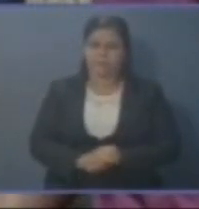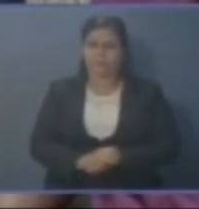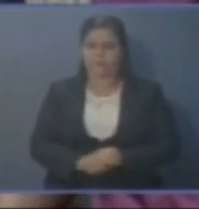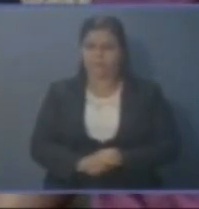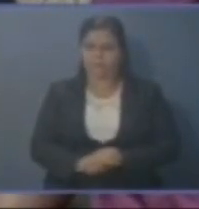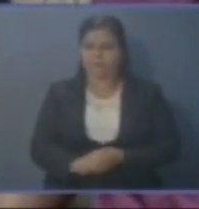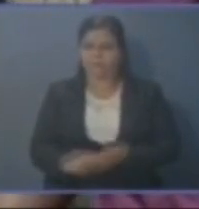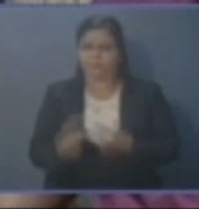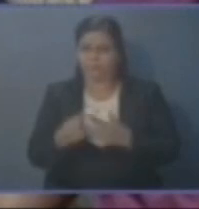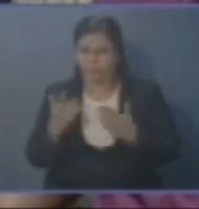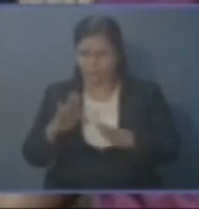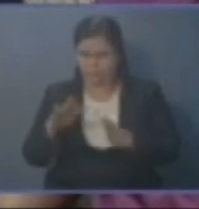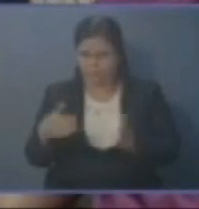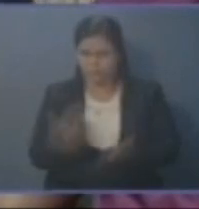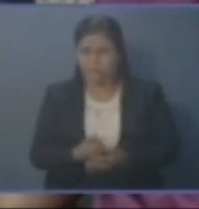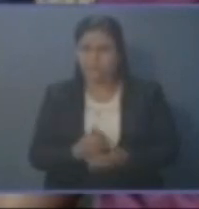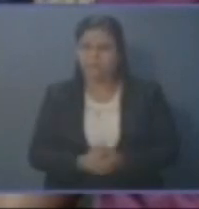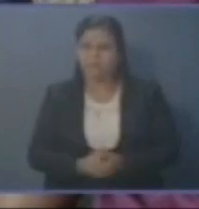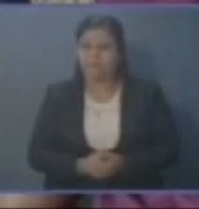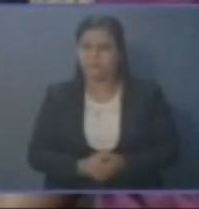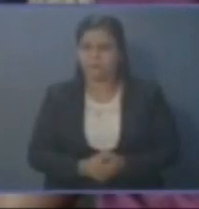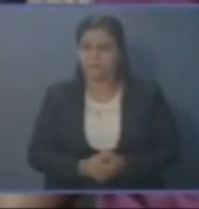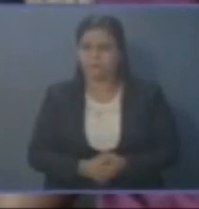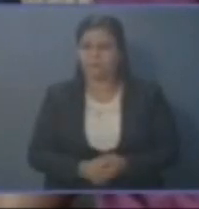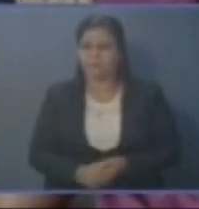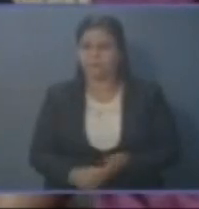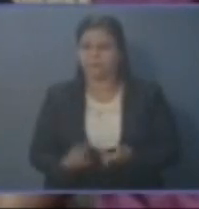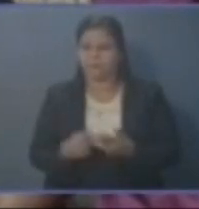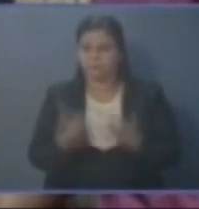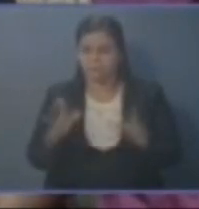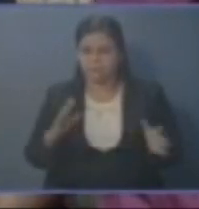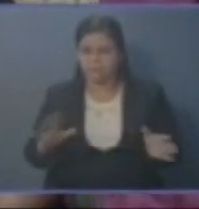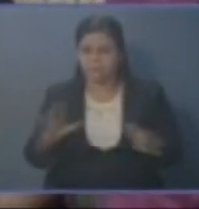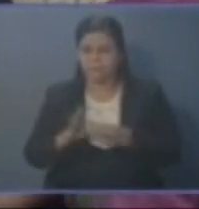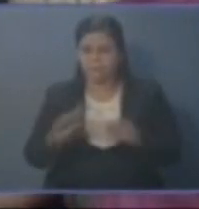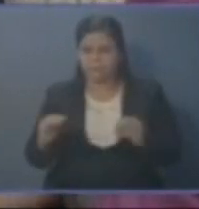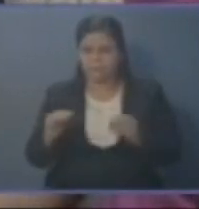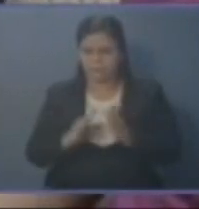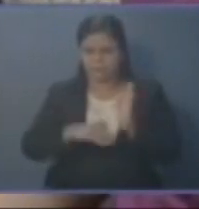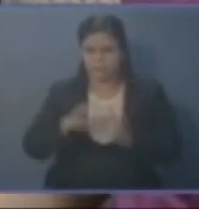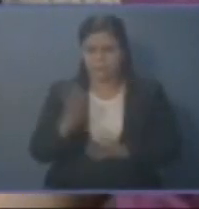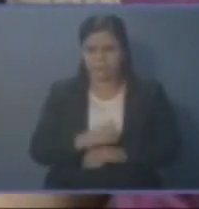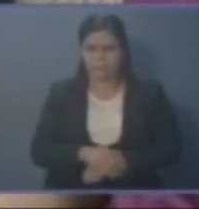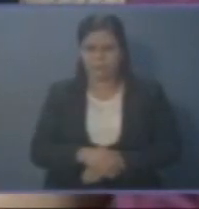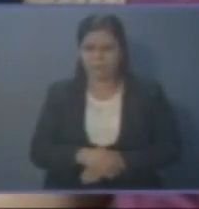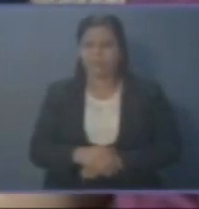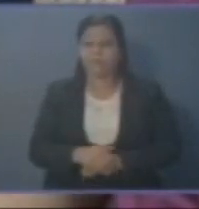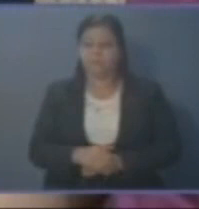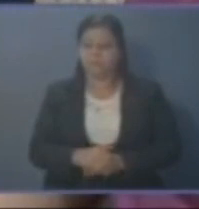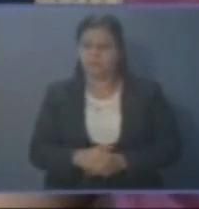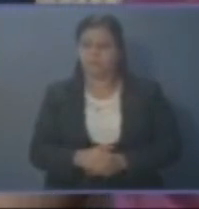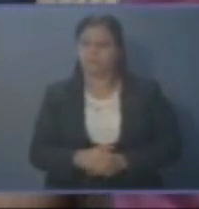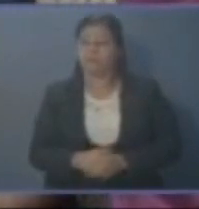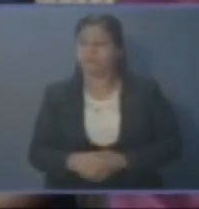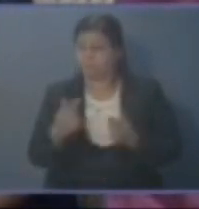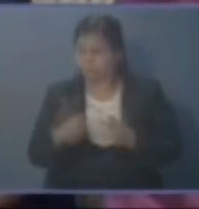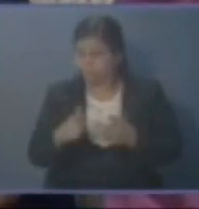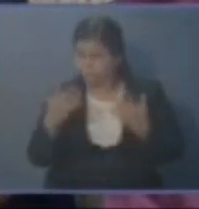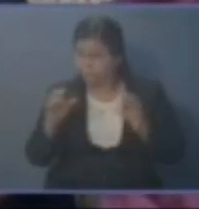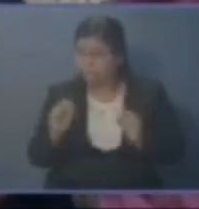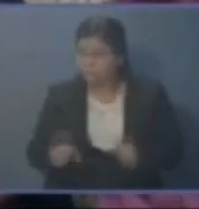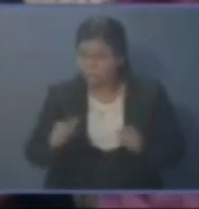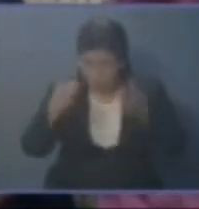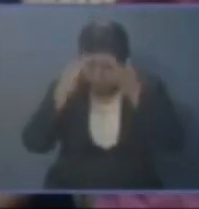es tan rápido que no va a dar tiempo de otras cosas, y con las pruebas en el volumen y alcance apropiado se pueden tomar